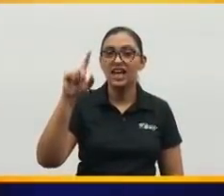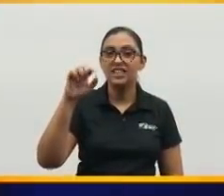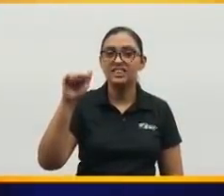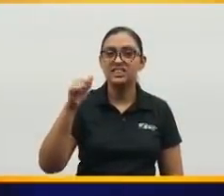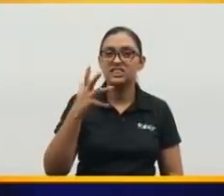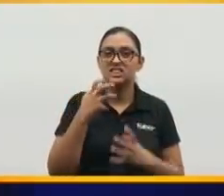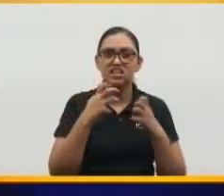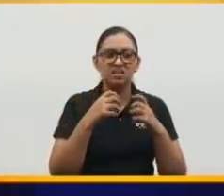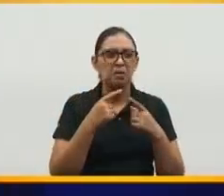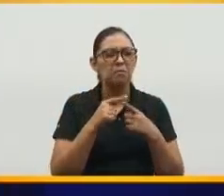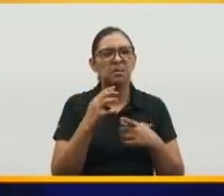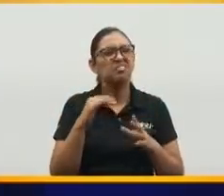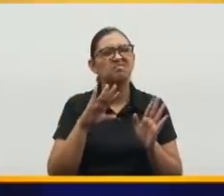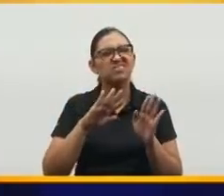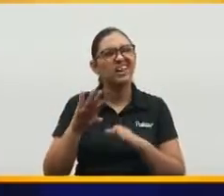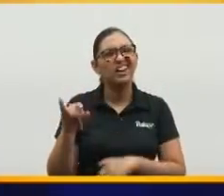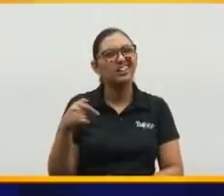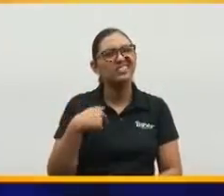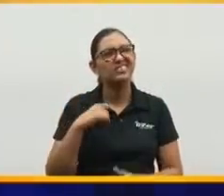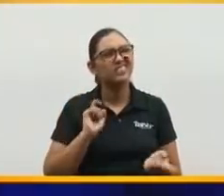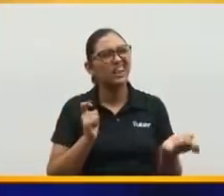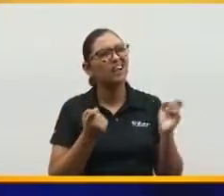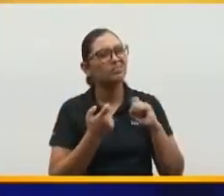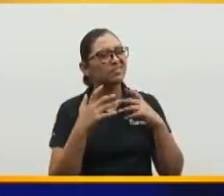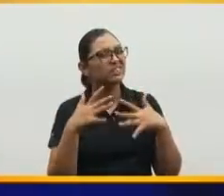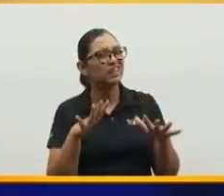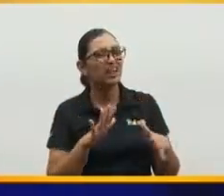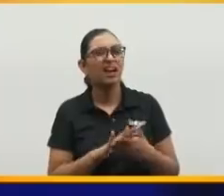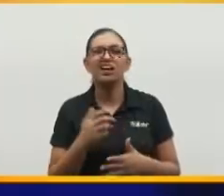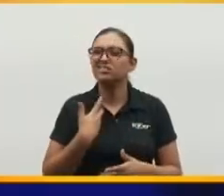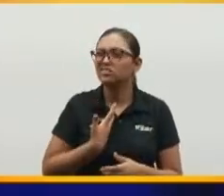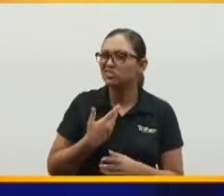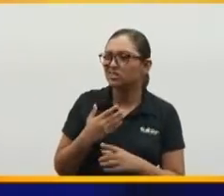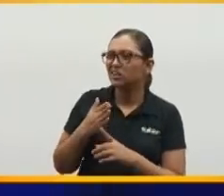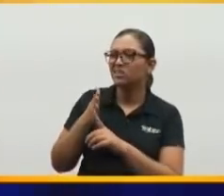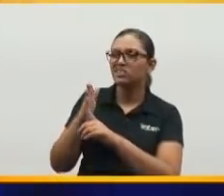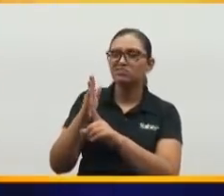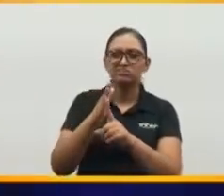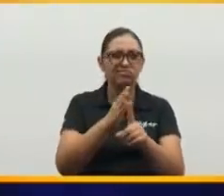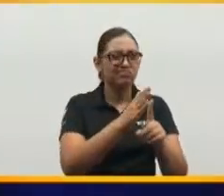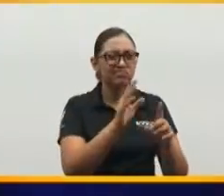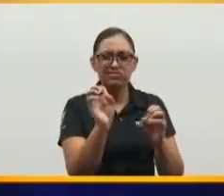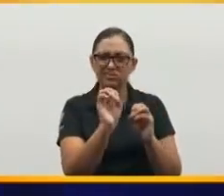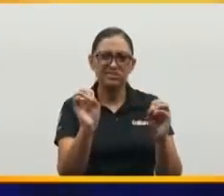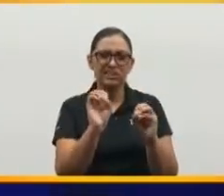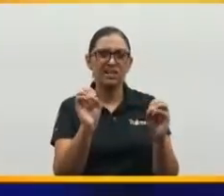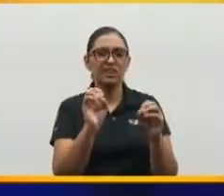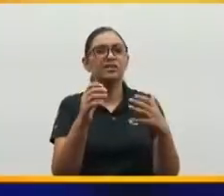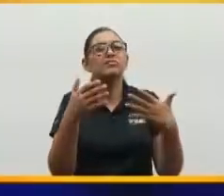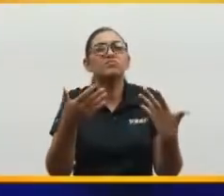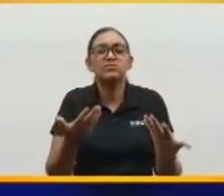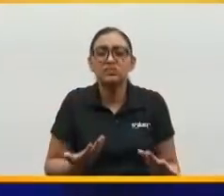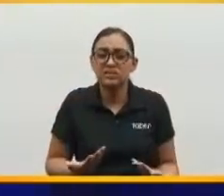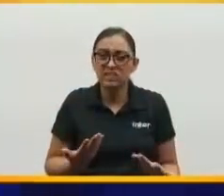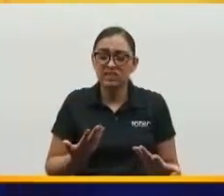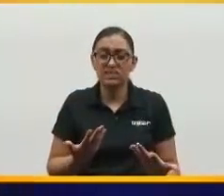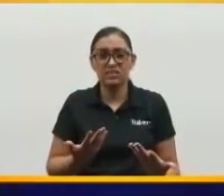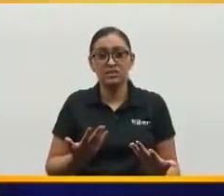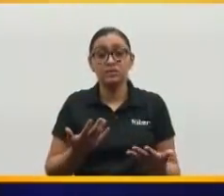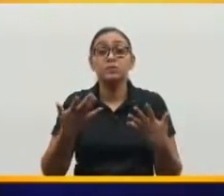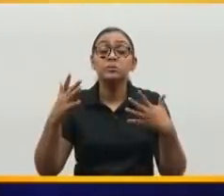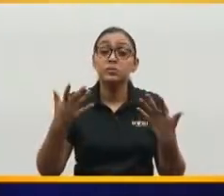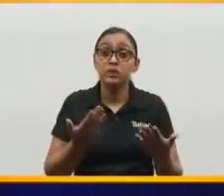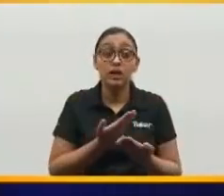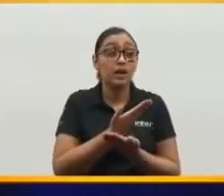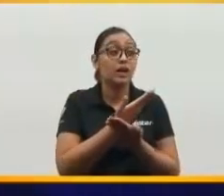andar taloneando gente. Andar corrigiendo a la gente. Andarnos metiendo donde no nos llaman. ¿Para qué? Porque esas